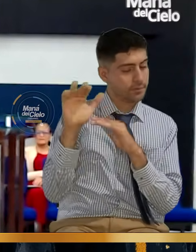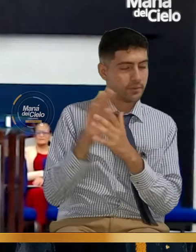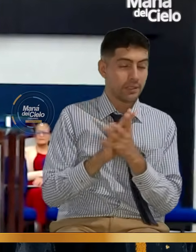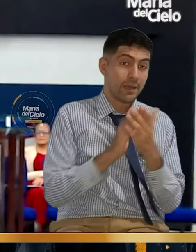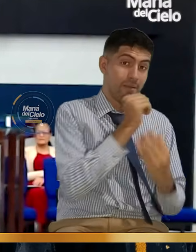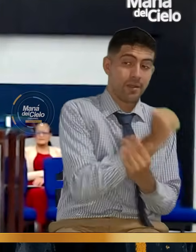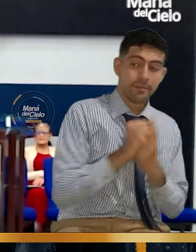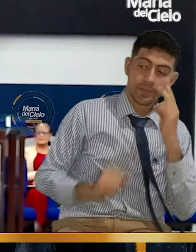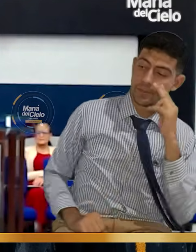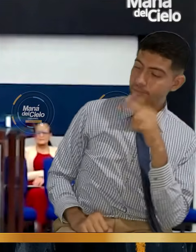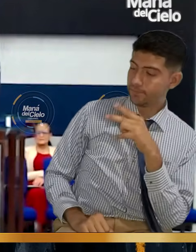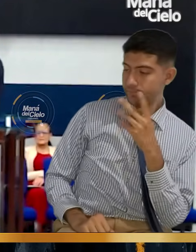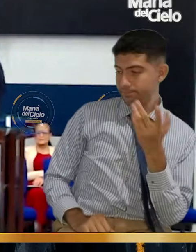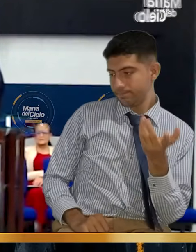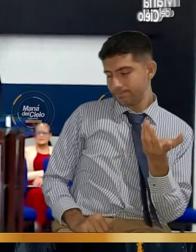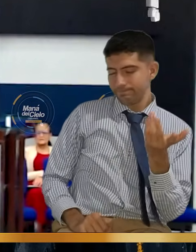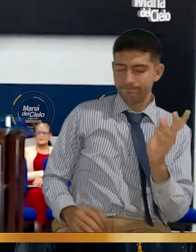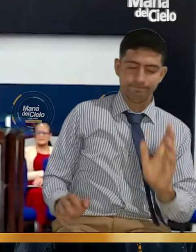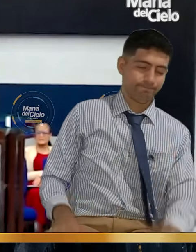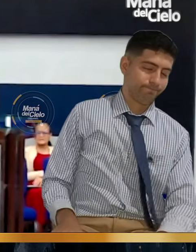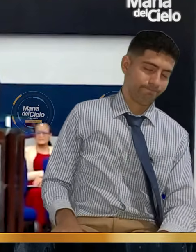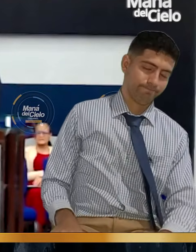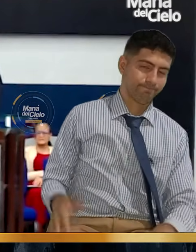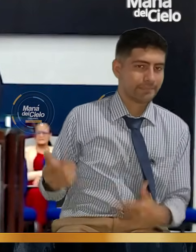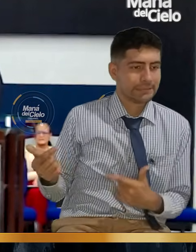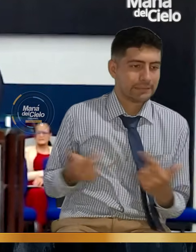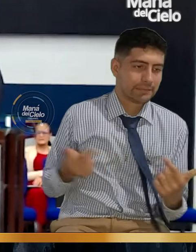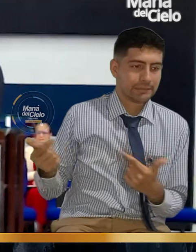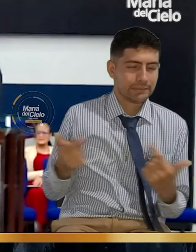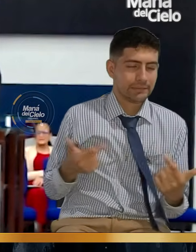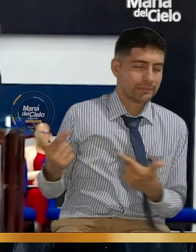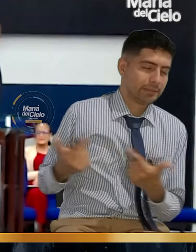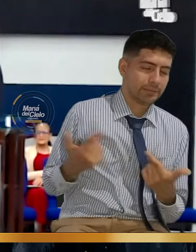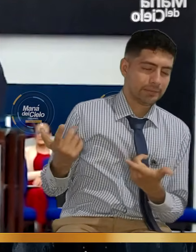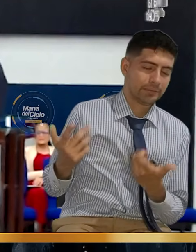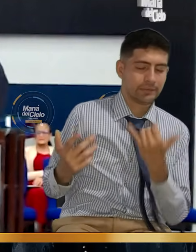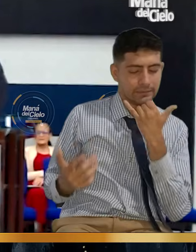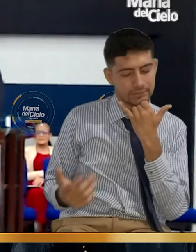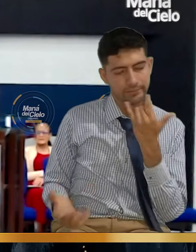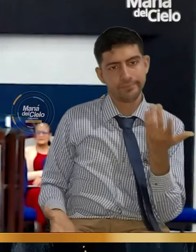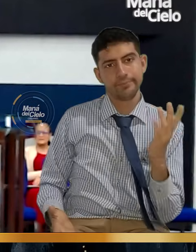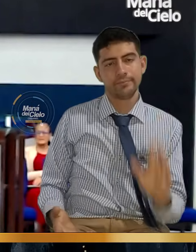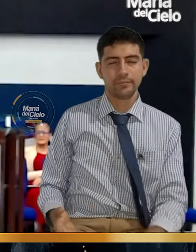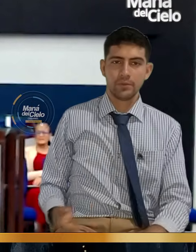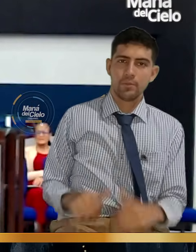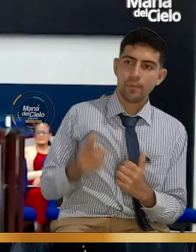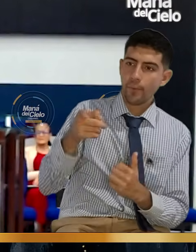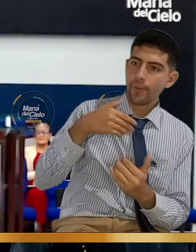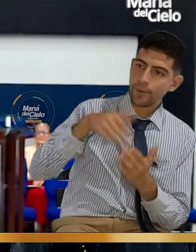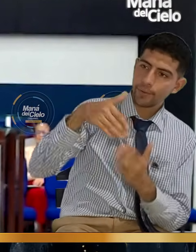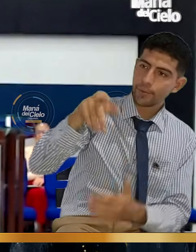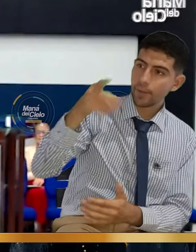Amén. Así que Abraham consulta a Dios y Dios le dice, sí, échalo. Haz como Sara te ha dicho. Uy, Señor,